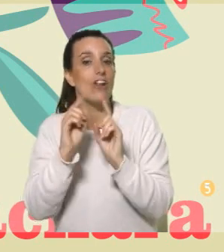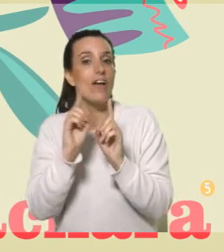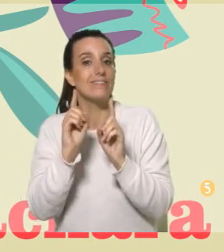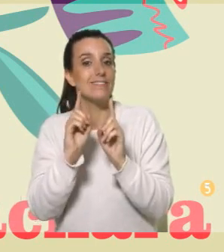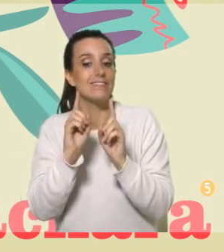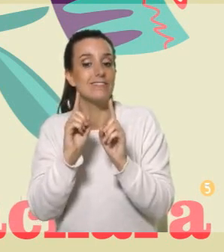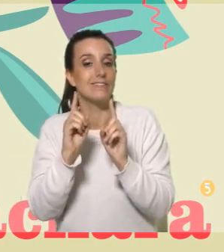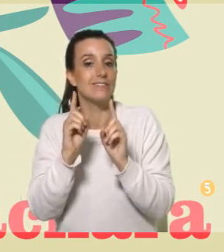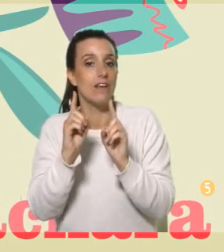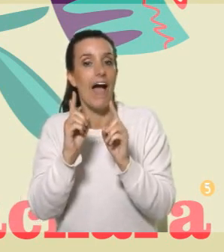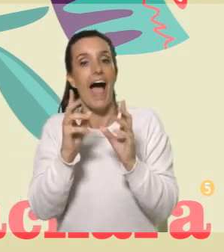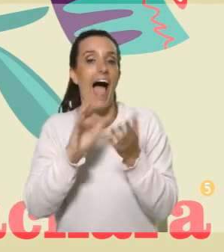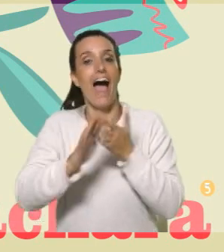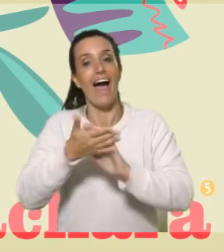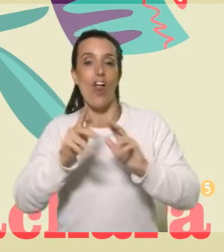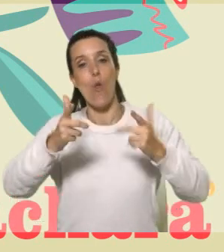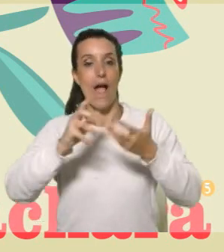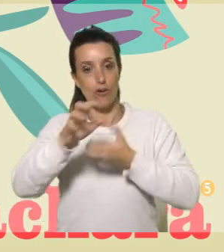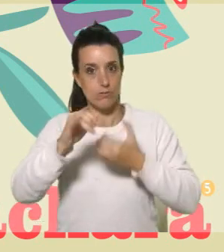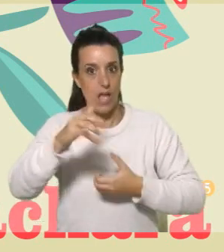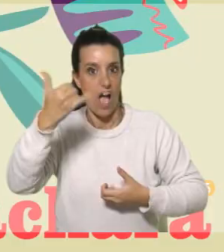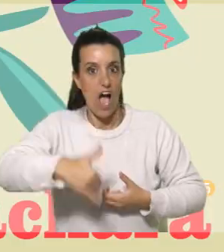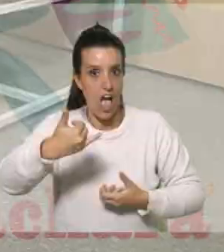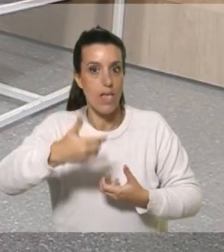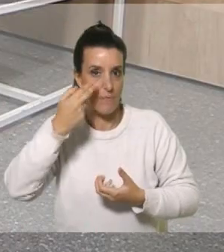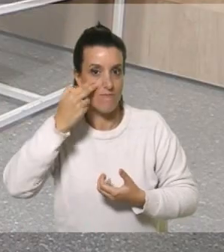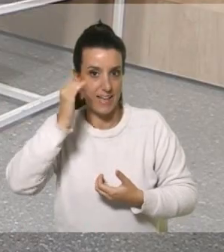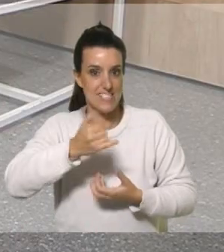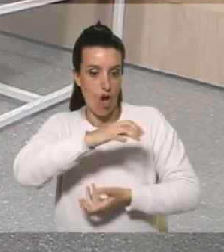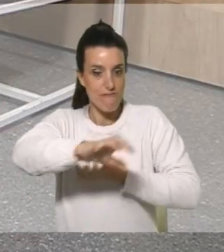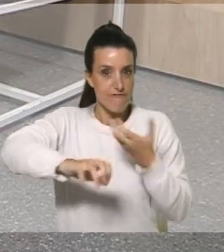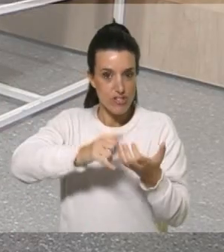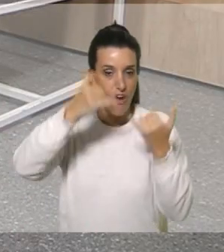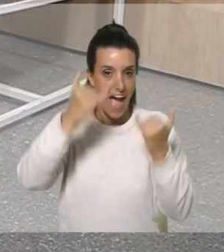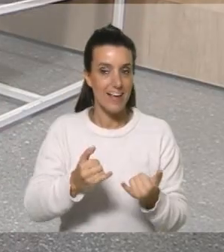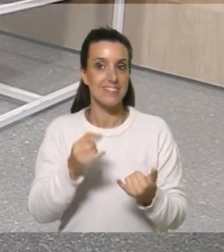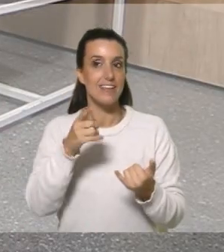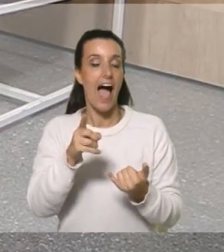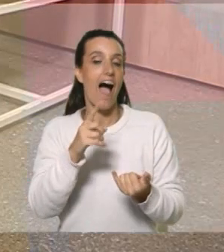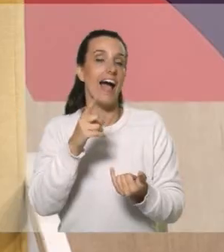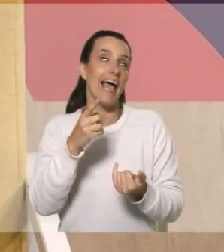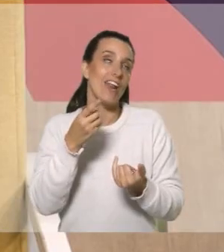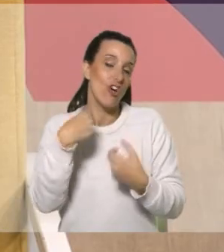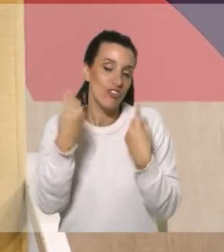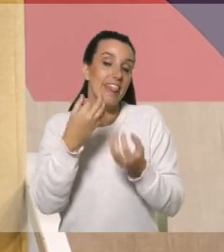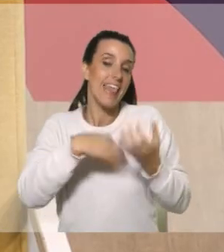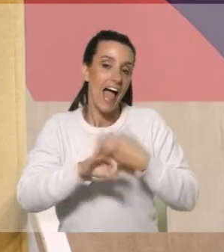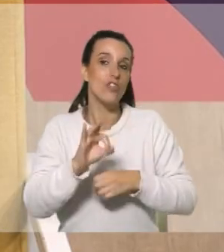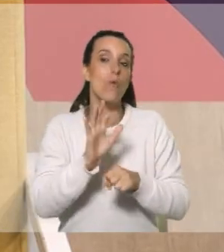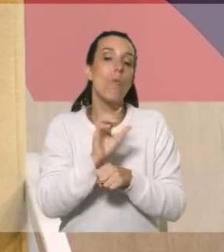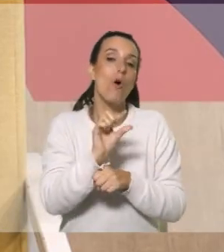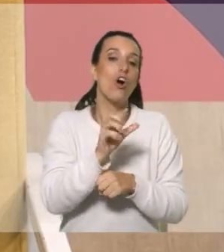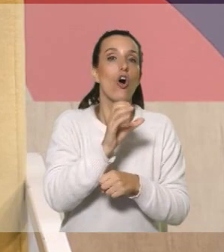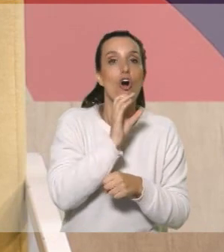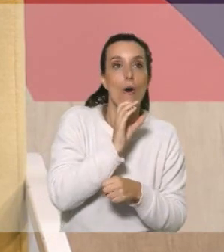exentas de conflicto no Entonces esto es lo que plantea la obra un poco como un poco en juego o en chiste esta cuestión del equilátero